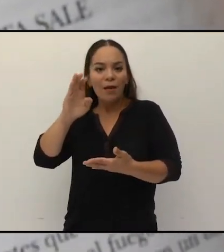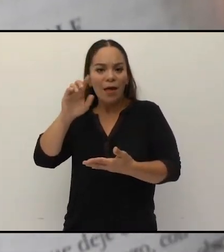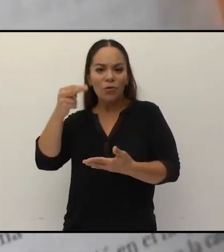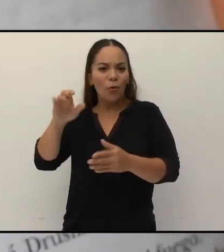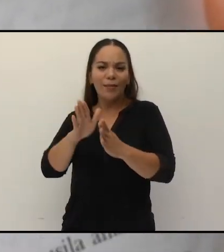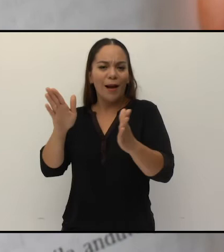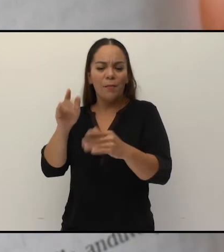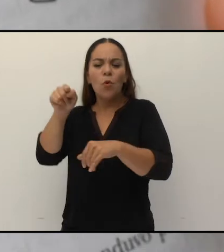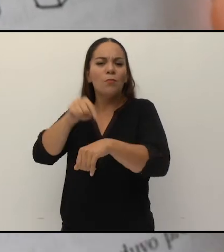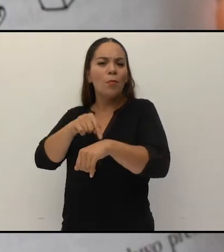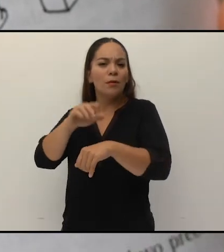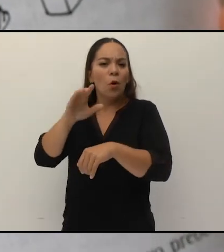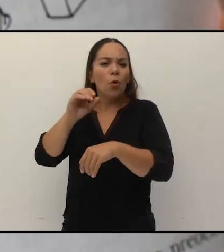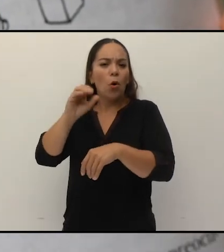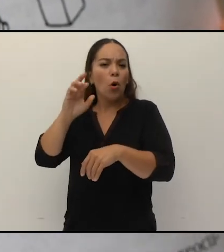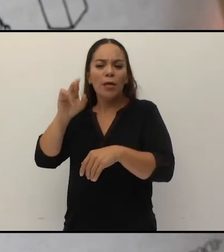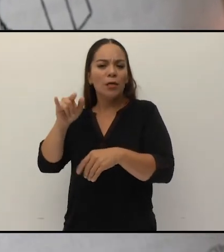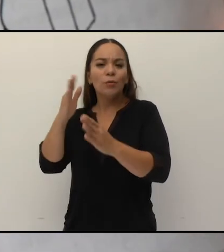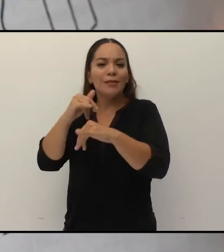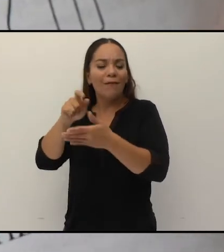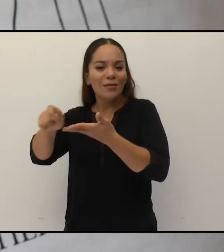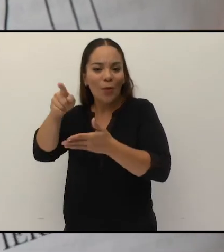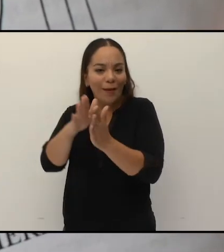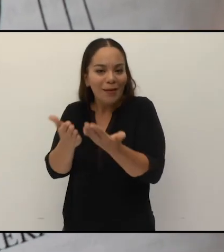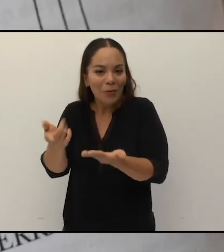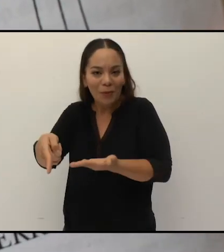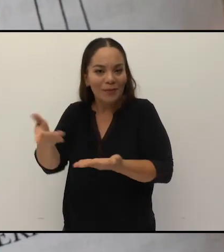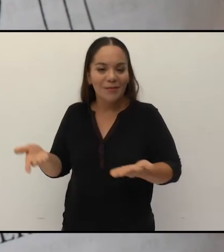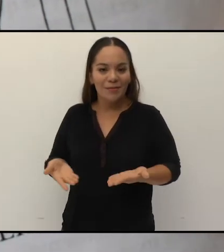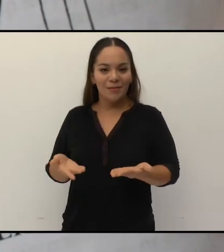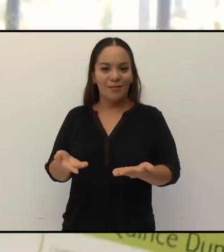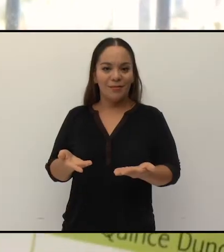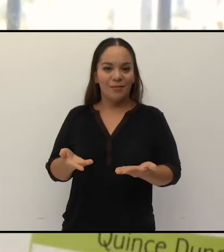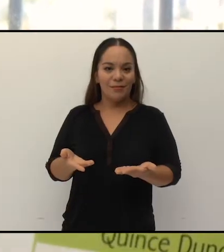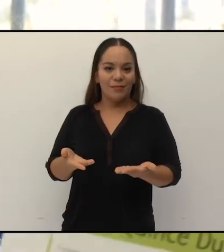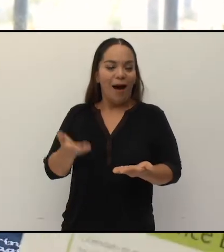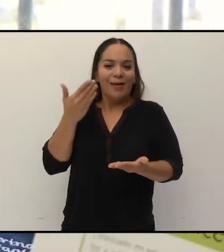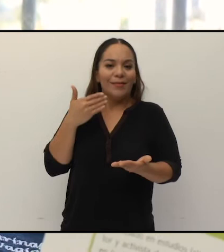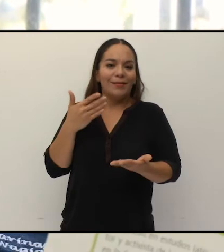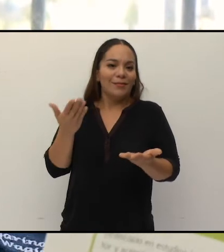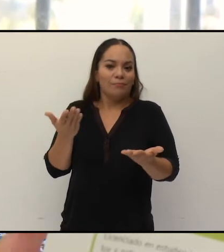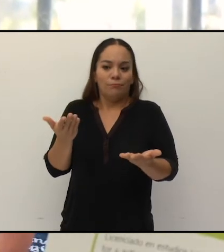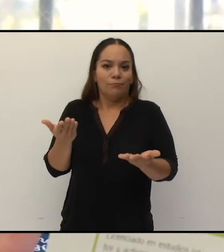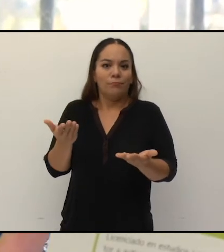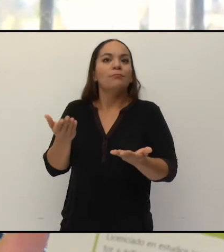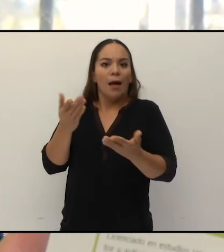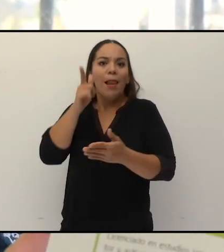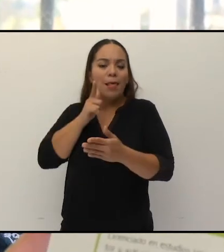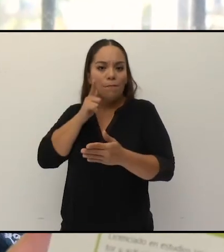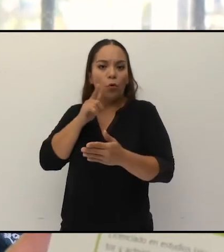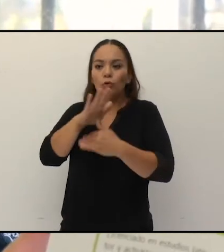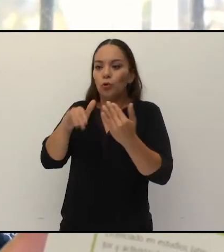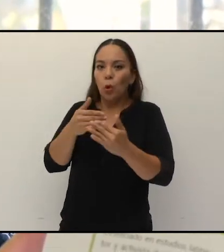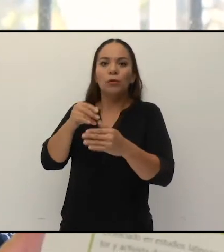¿Por qué Cocorí no está en la escuela? No había ningún niño negrito en Limón que pudiera